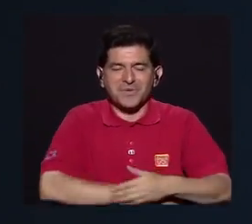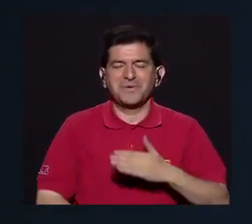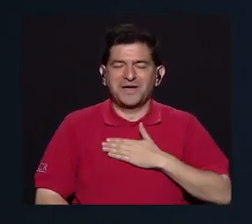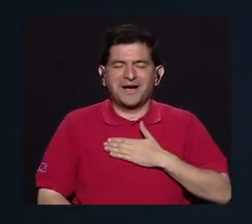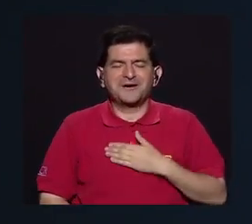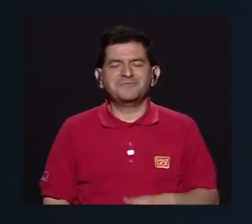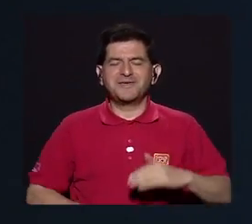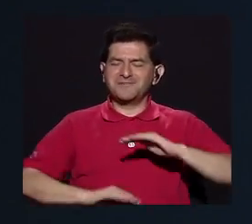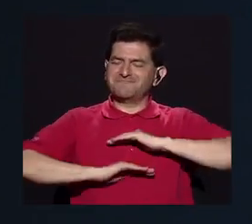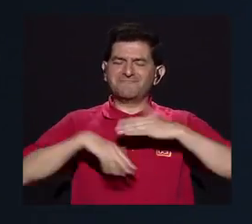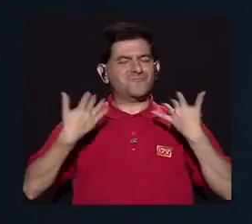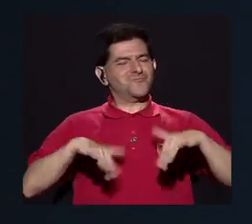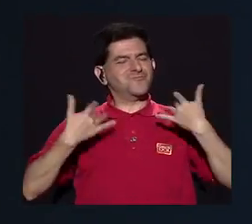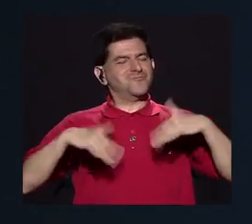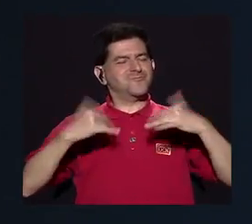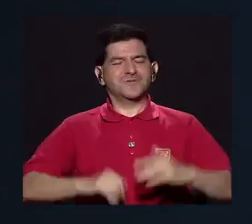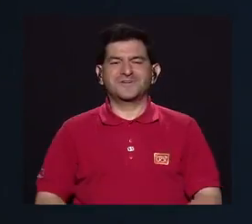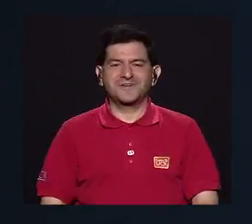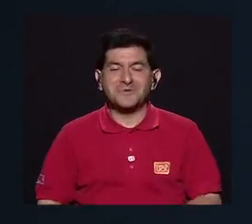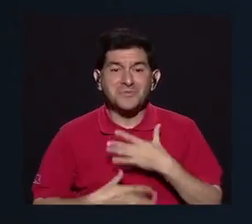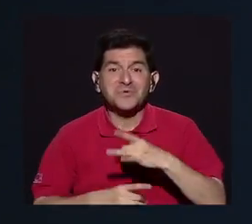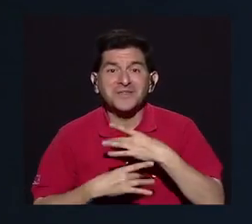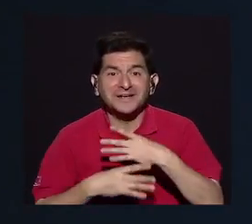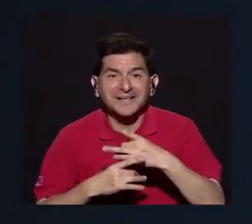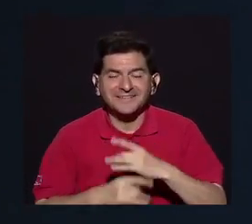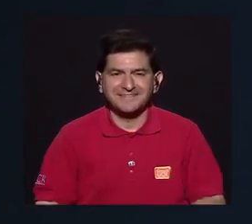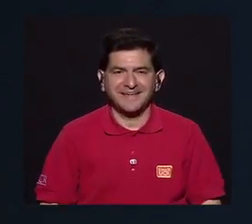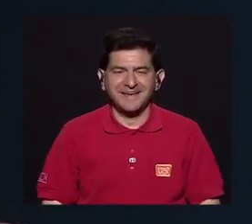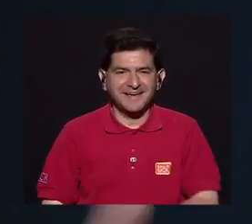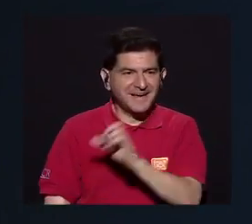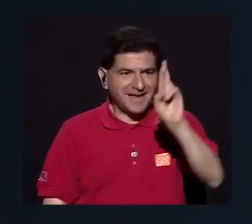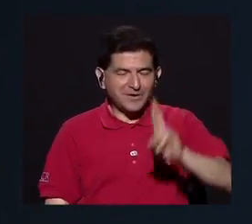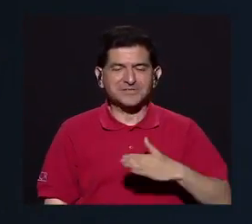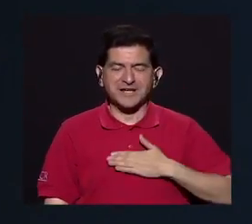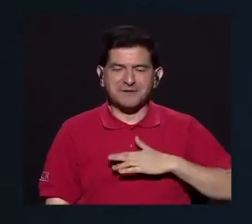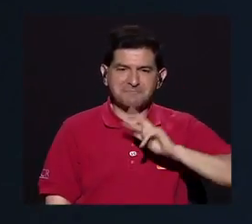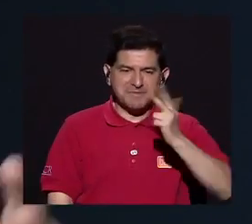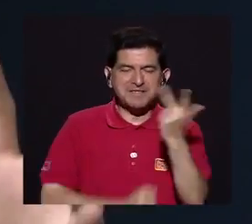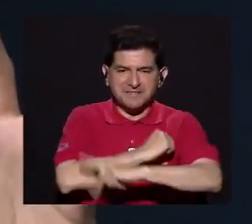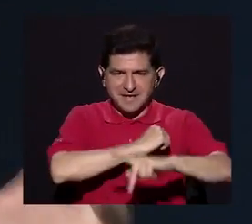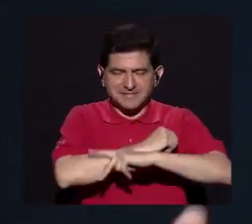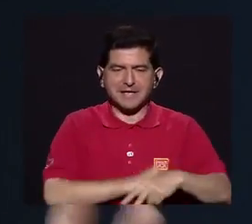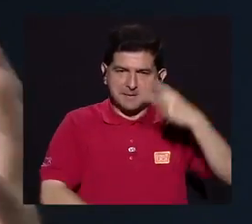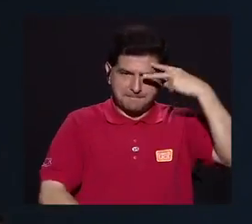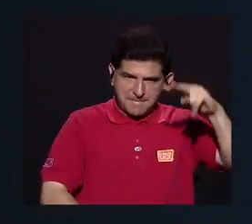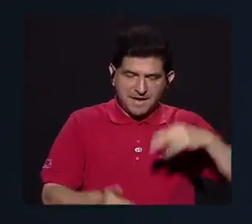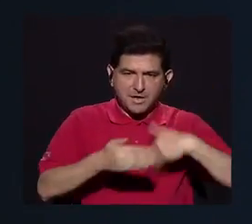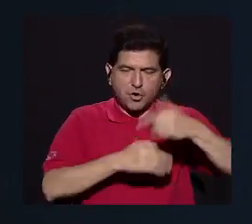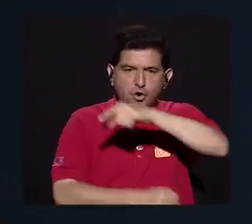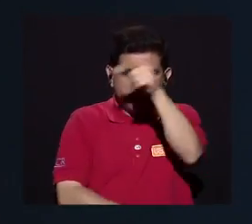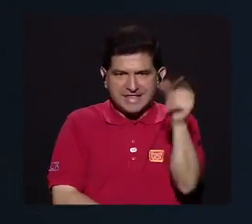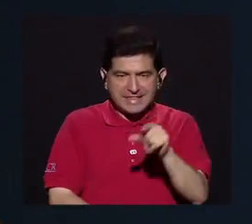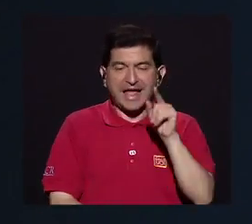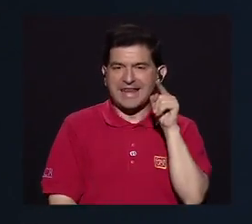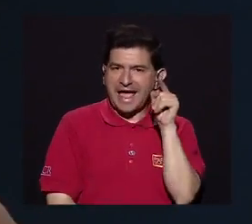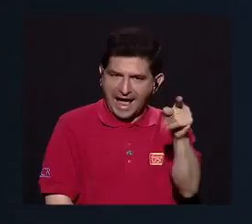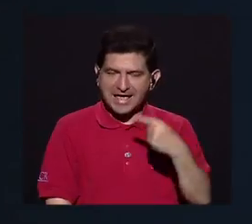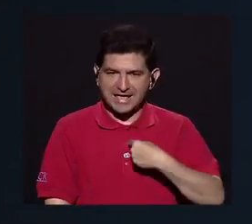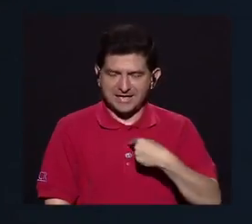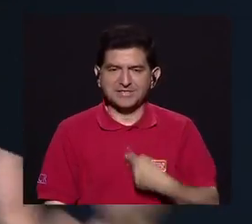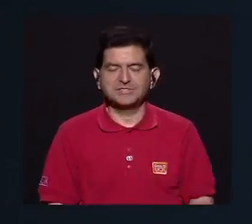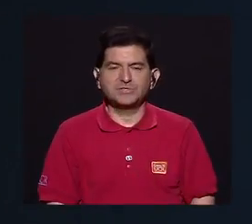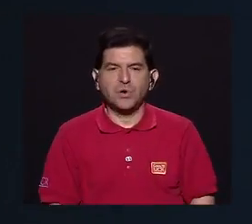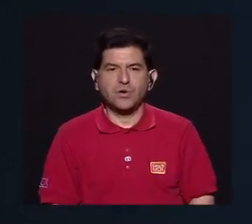ha dado grandes satisfacciones porque, fíjate qué curioso, Costa Rica es como mi tercer patria, yo siempre he dicho México, después Italia, porque en Italia